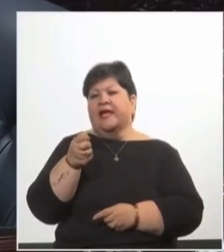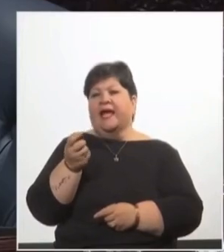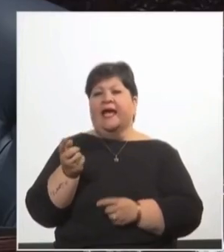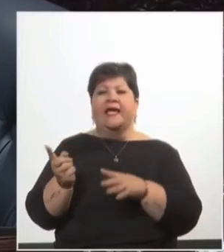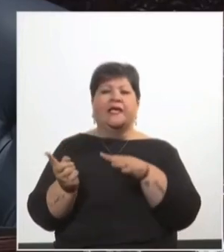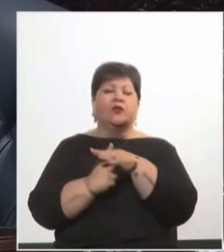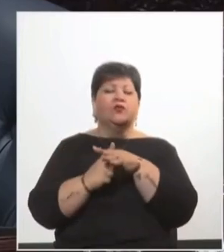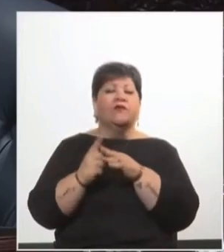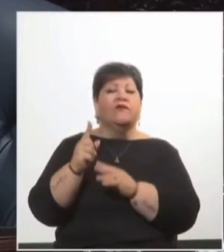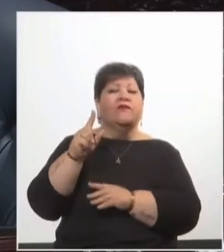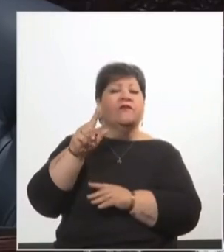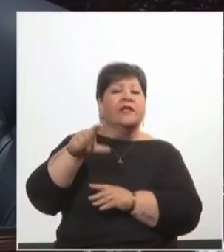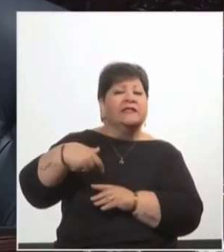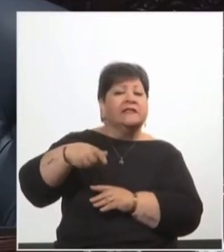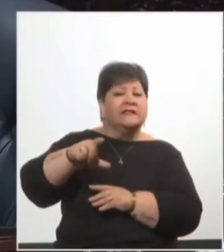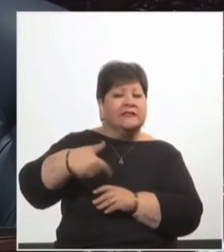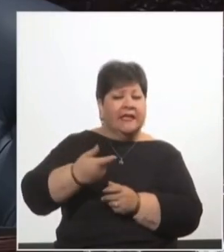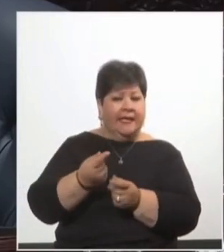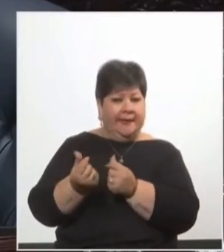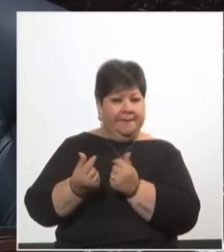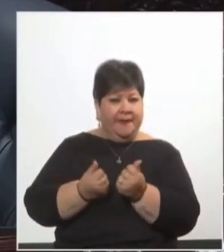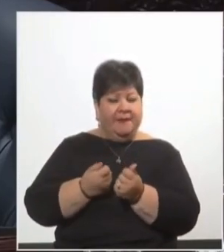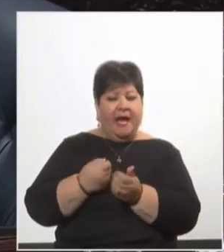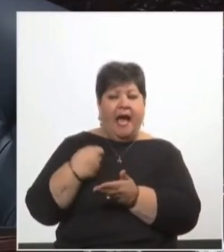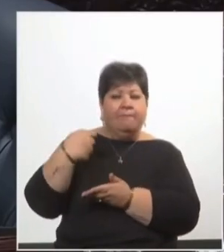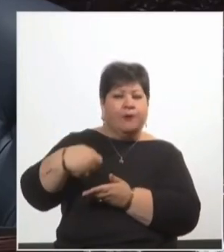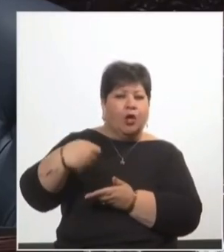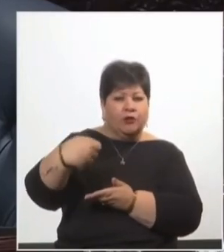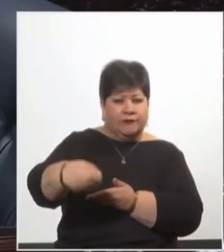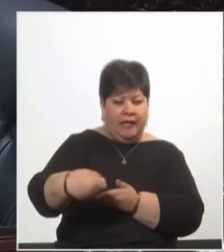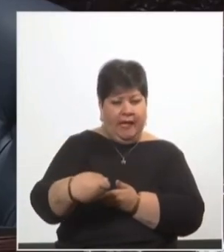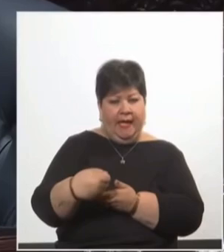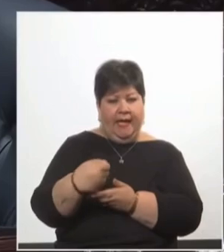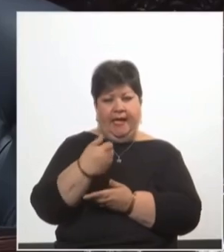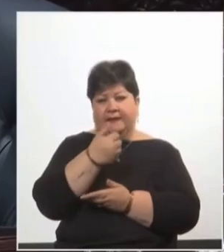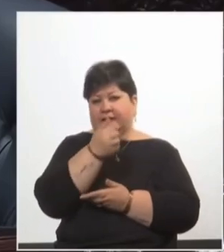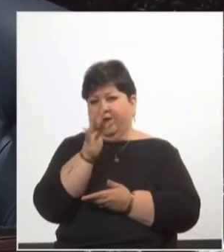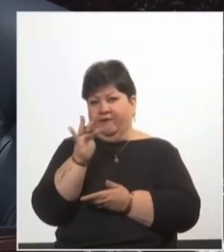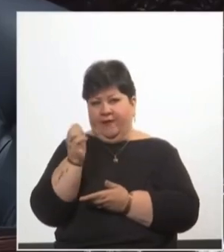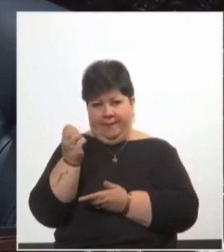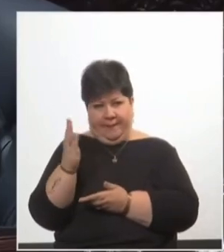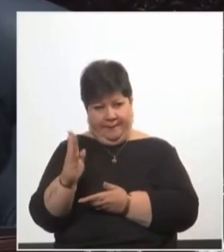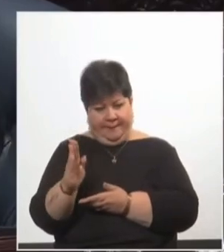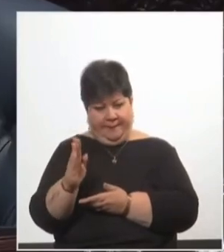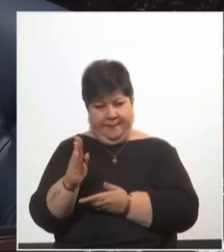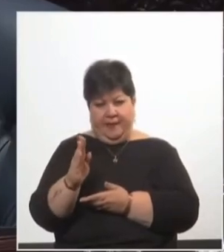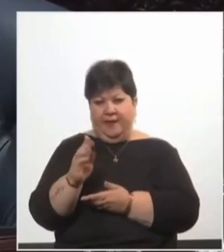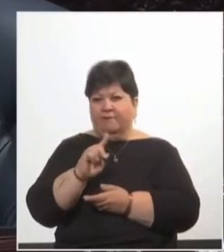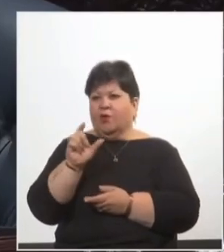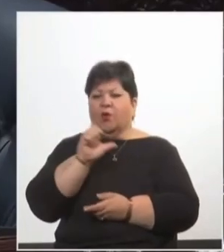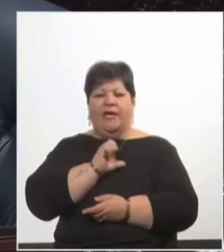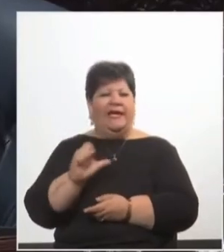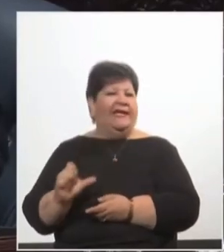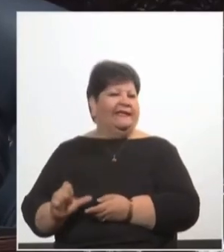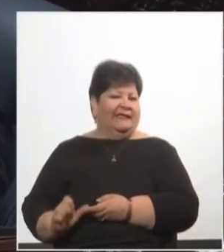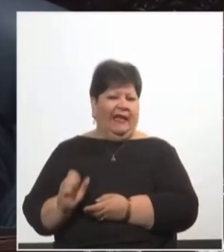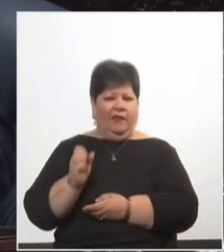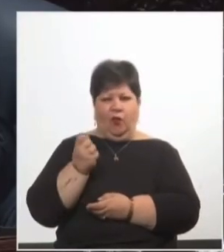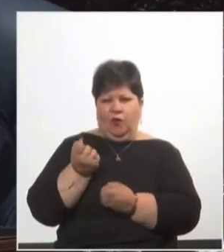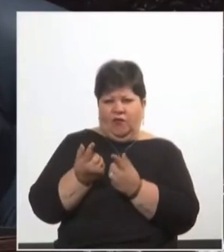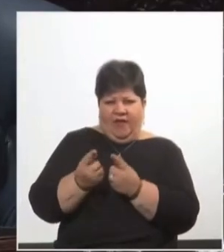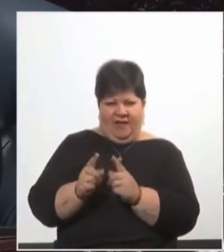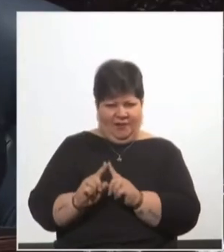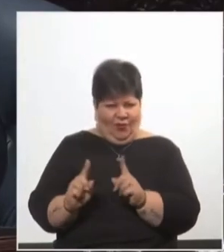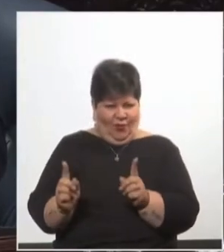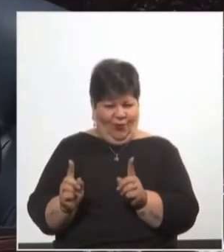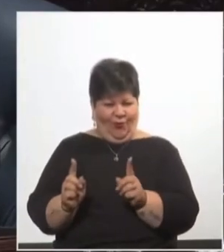el aporte a las AFAP. Acá lo que hay que decir es que no es el Estado el que está dando esos 2 puntos. Esos 2